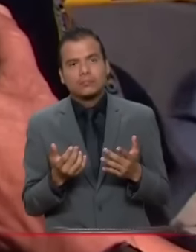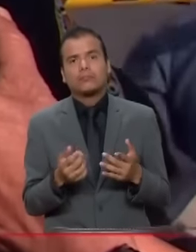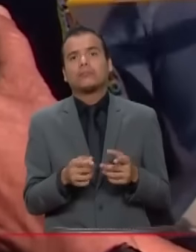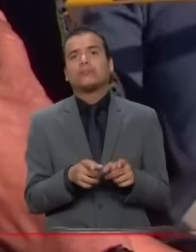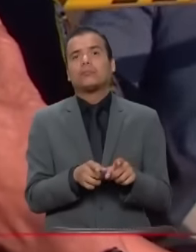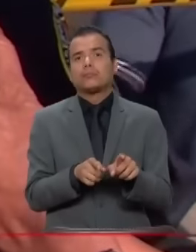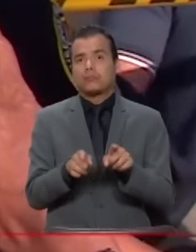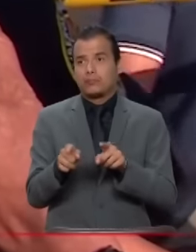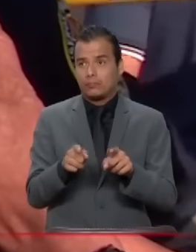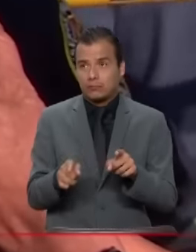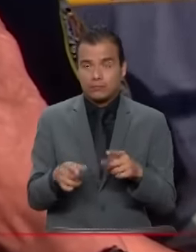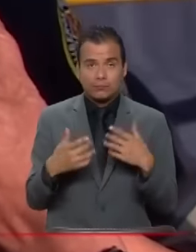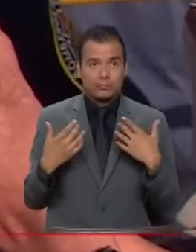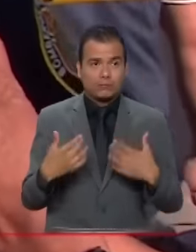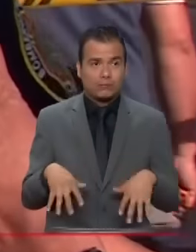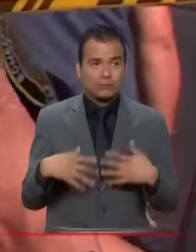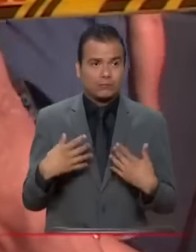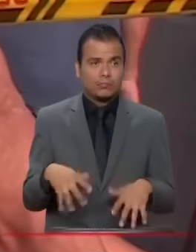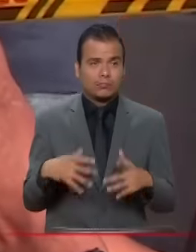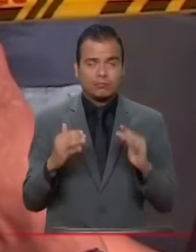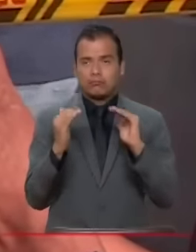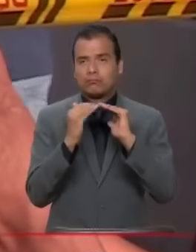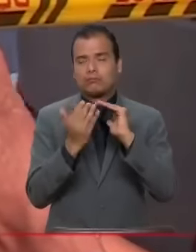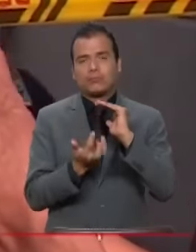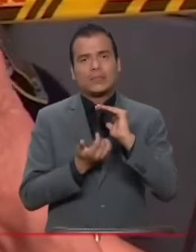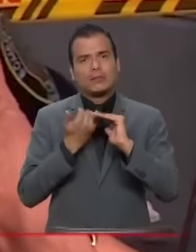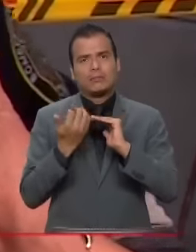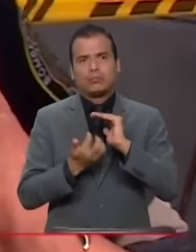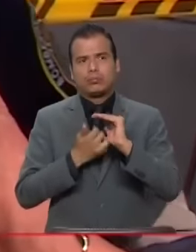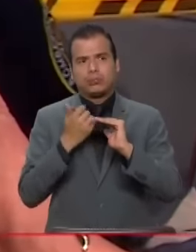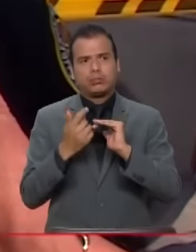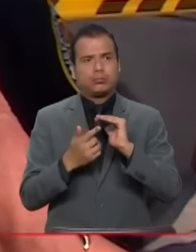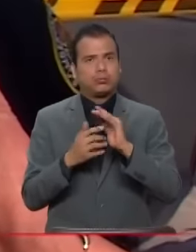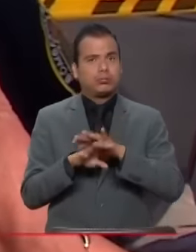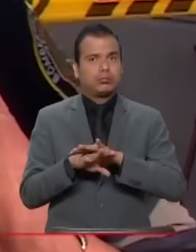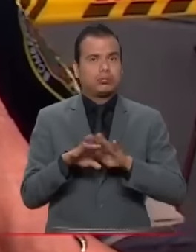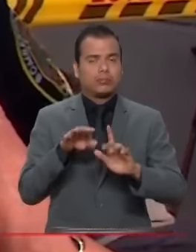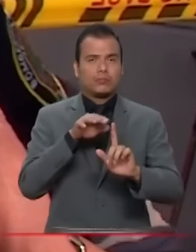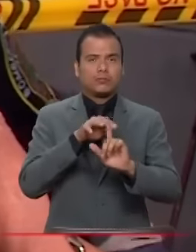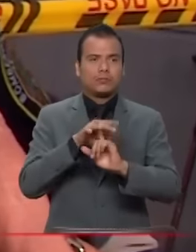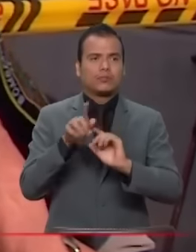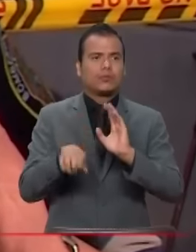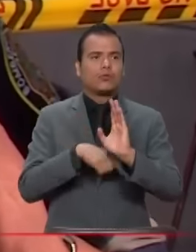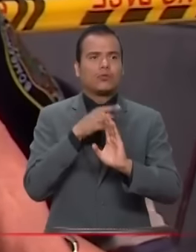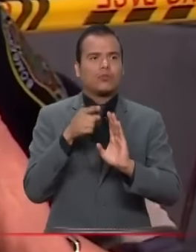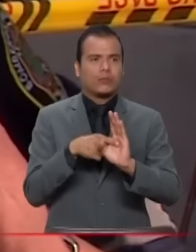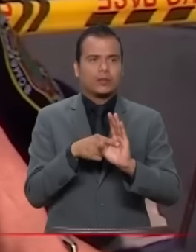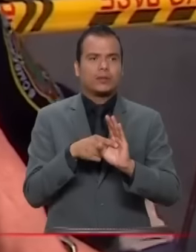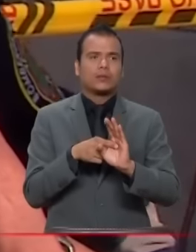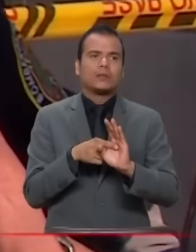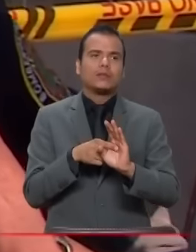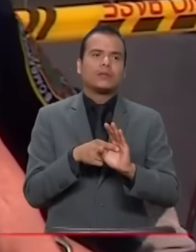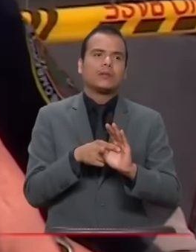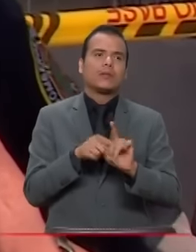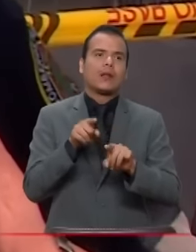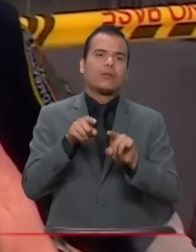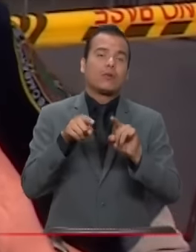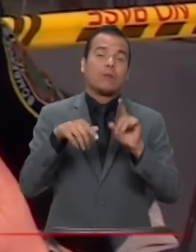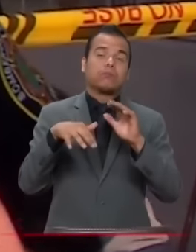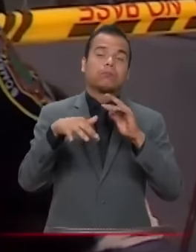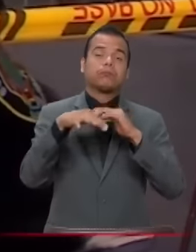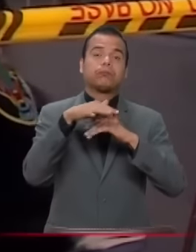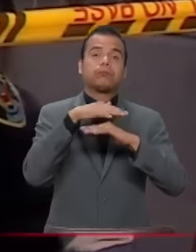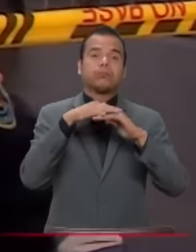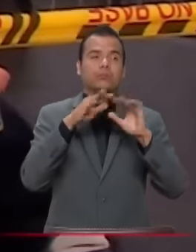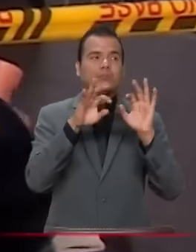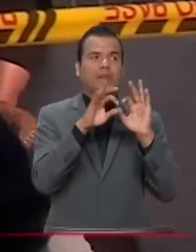había humo, y la vivienda en el primer piso está totalmente afectada, algunas partes de la vivienda por llama, otras partes por humo. ¿Qué